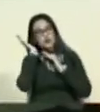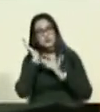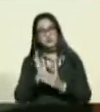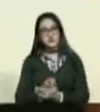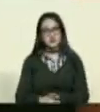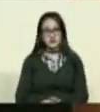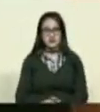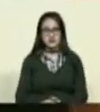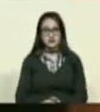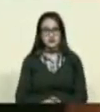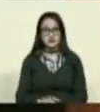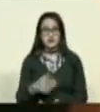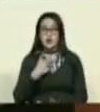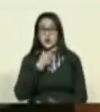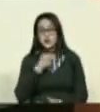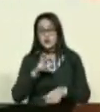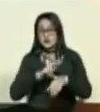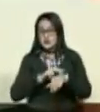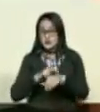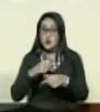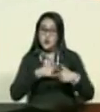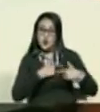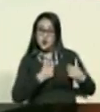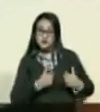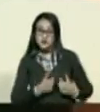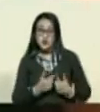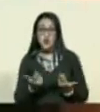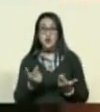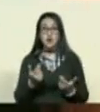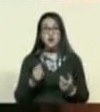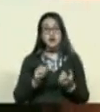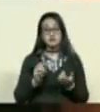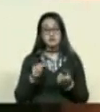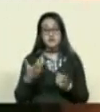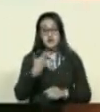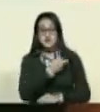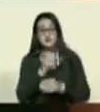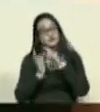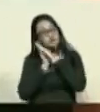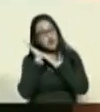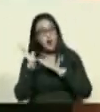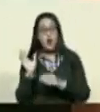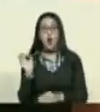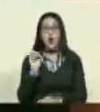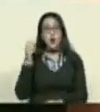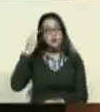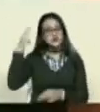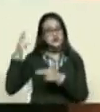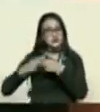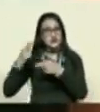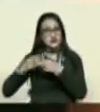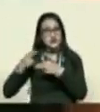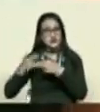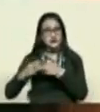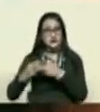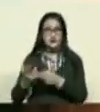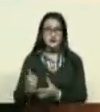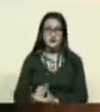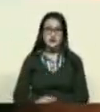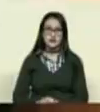Si te gusta la pediatría, la cardiología, la anestesiología, la psiquiatría, como Jorge